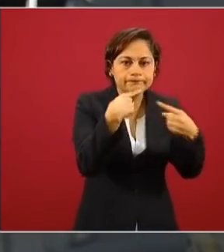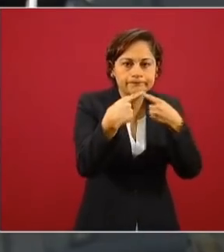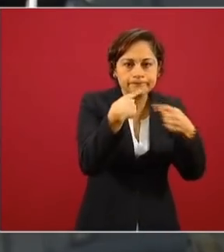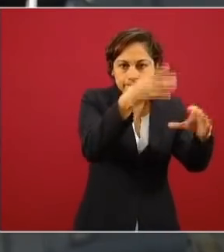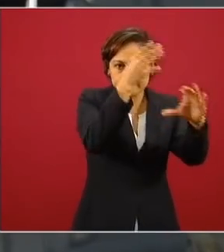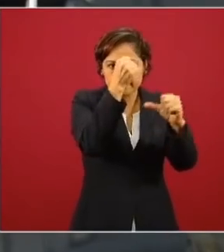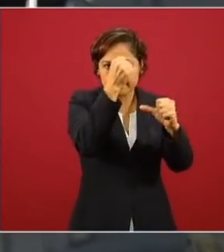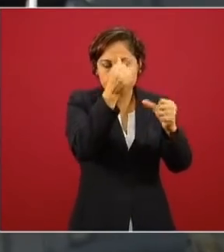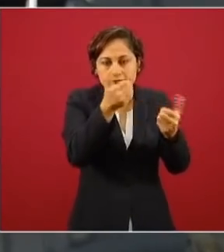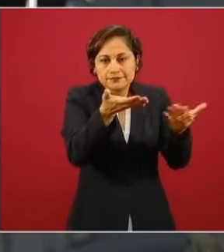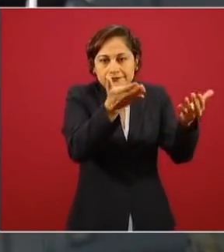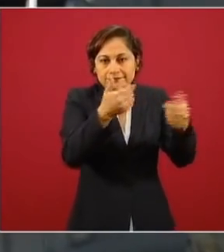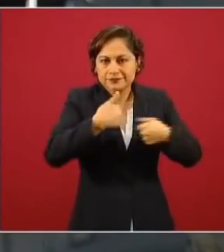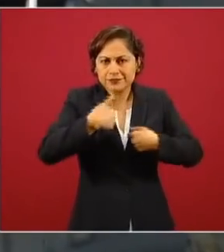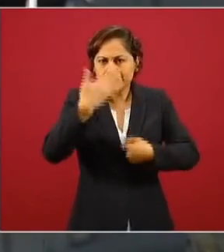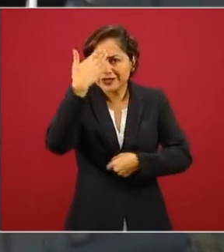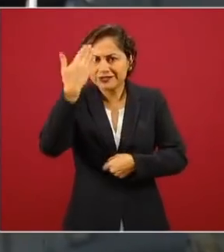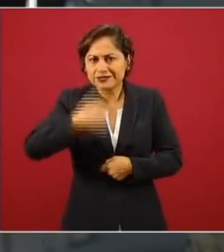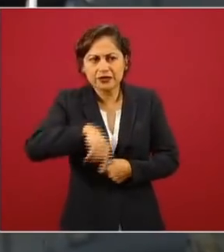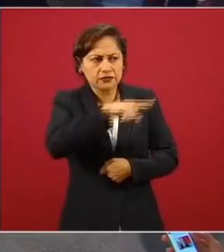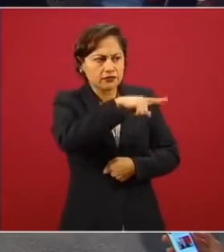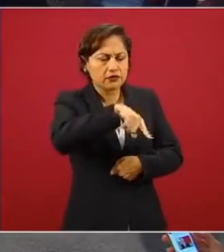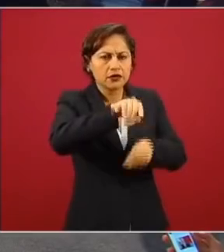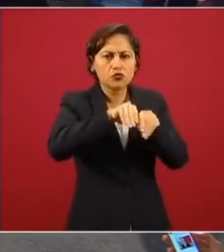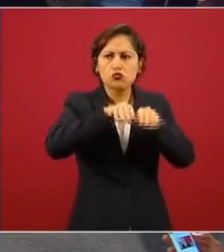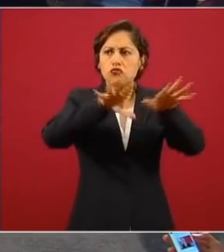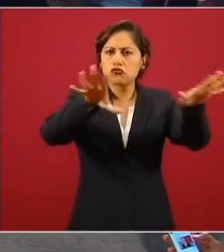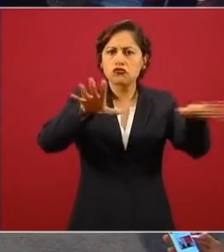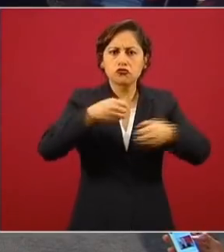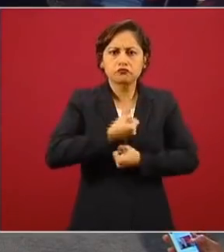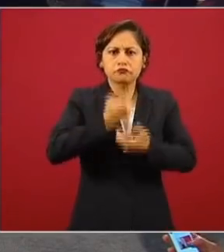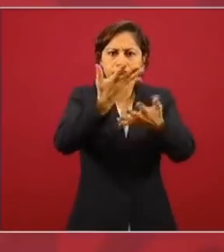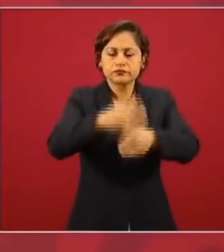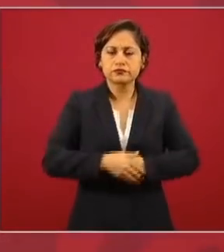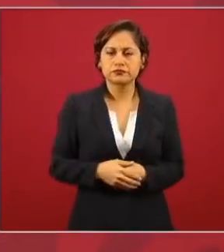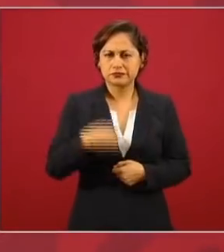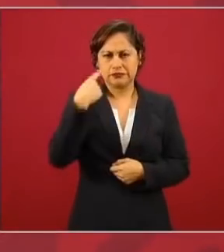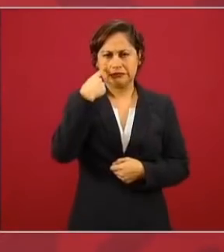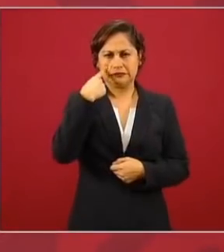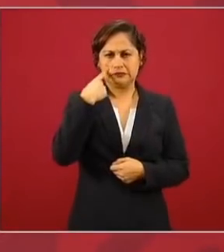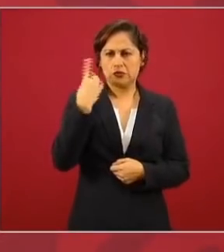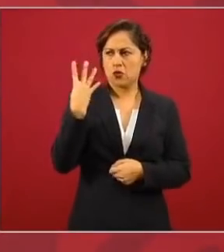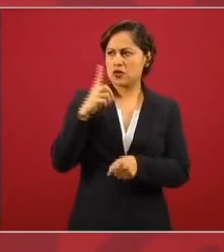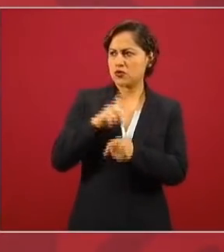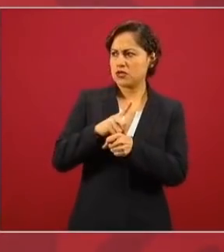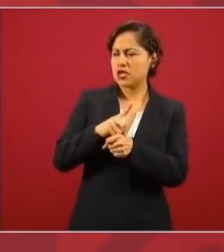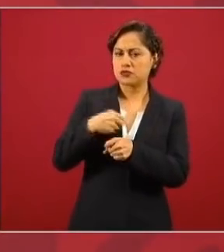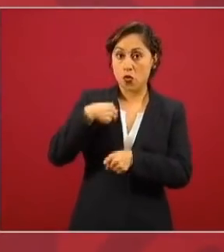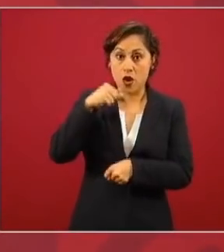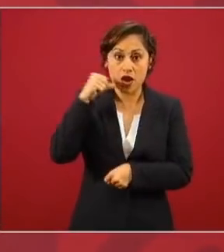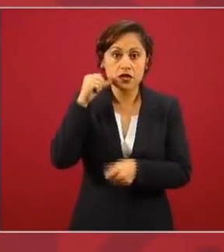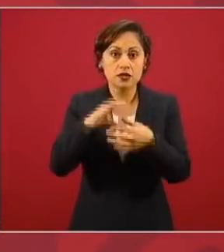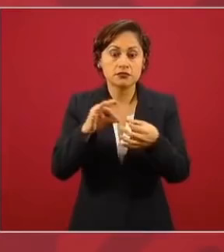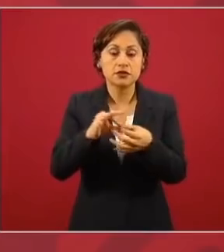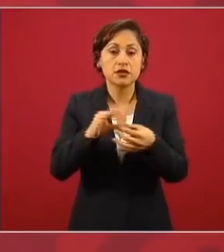y además lo expresan, hace como 4 días lo comenté ayer, el dirigente del